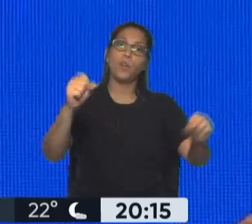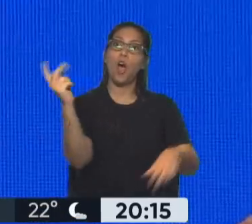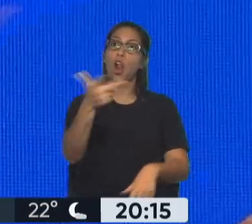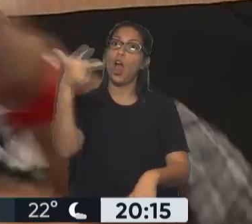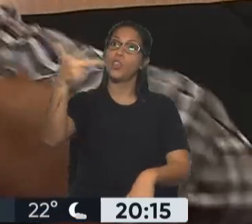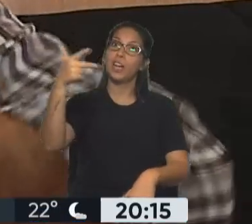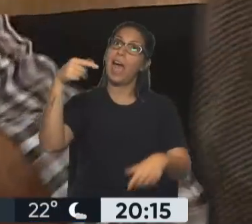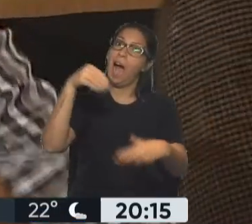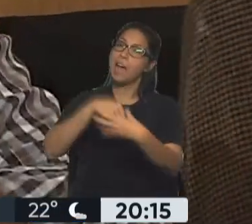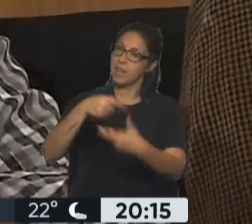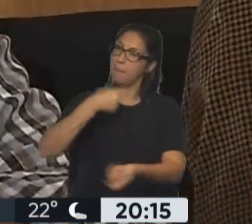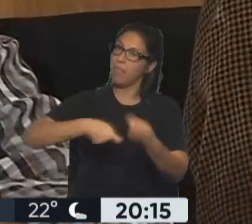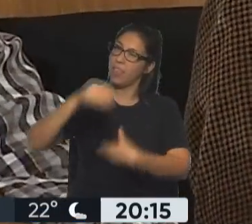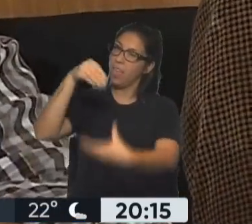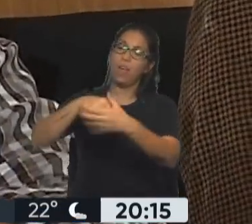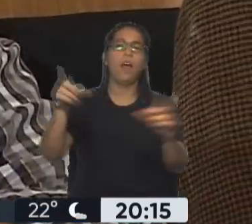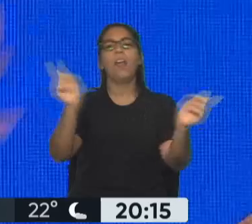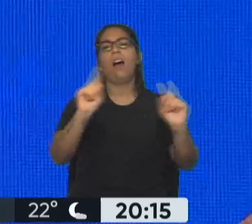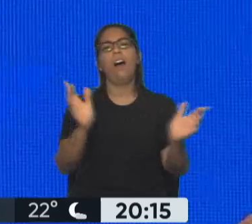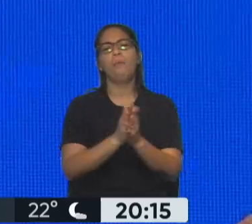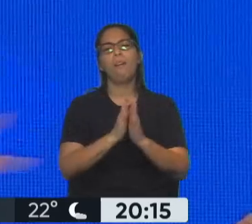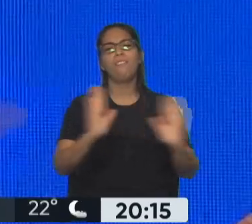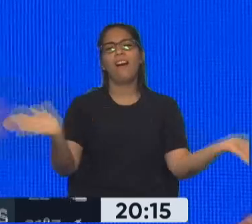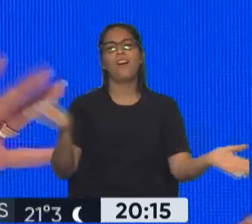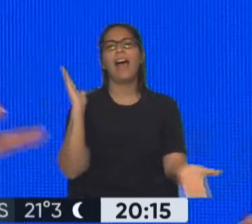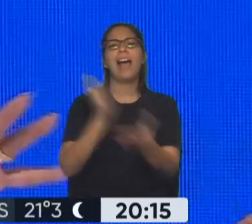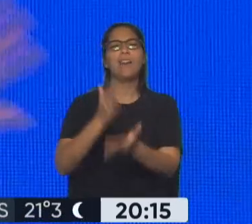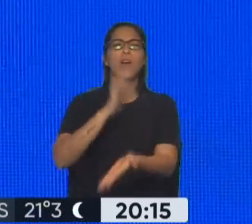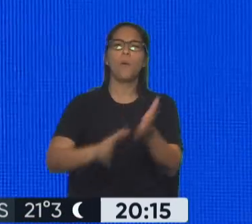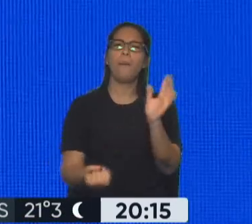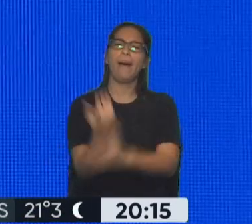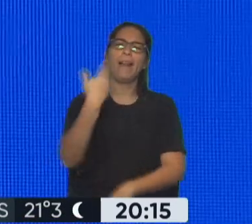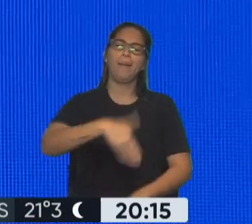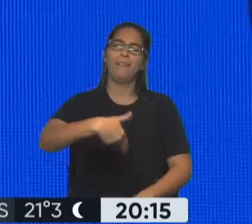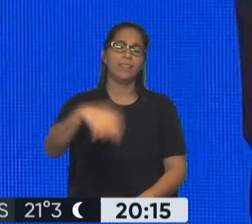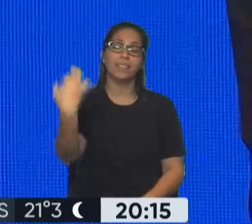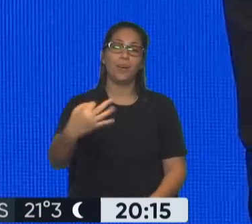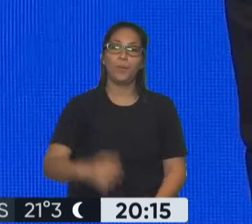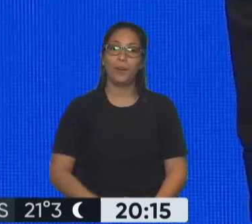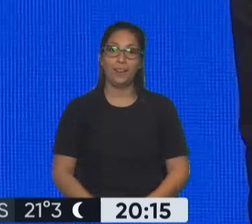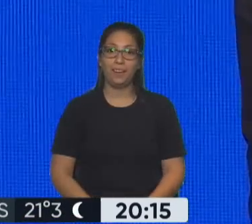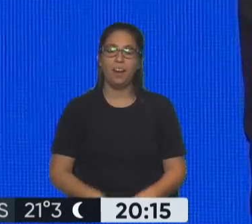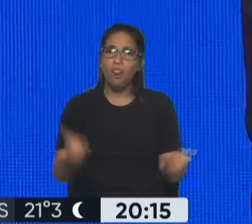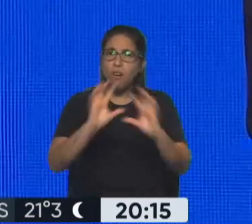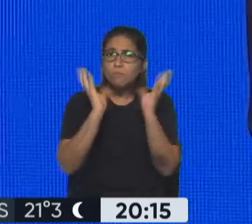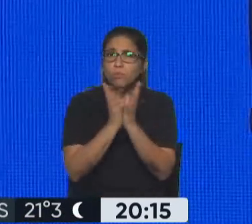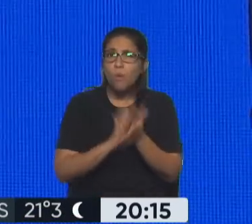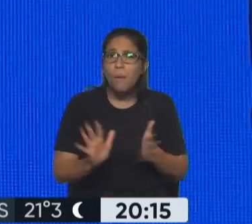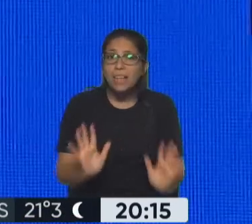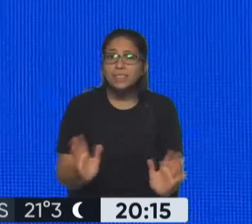saudíes. No, por favor, me arman una nueva causa seguro en cualquier momento. No, es el mundo